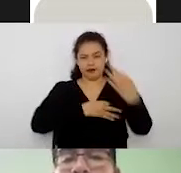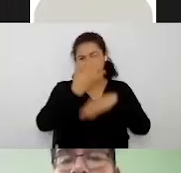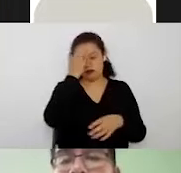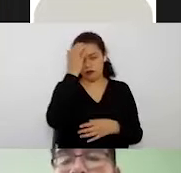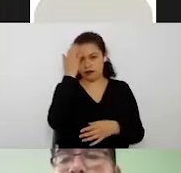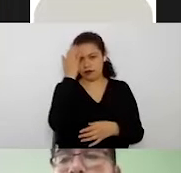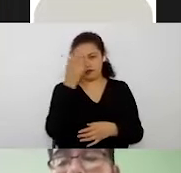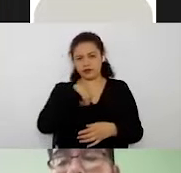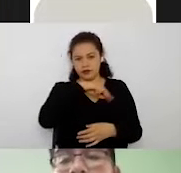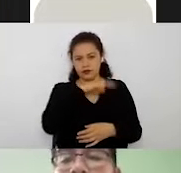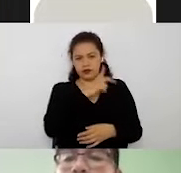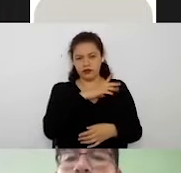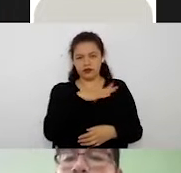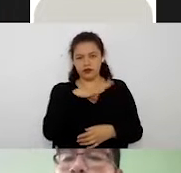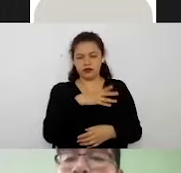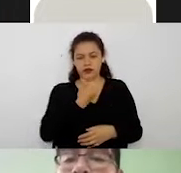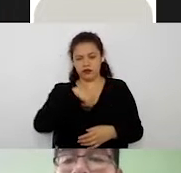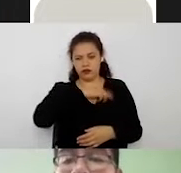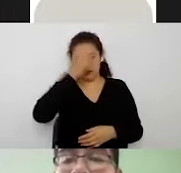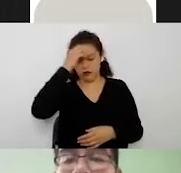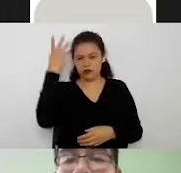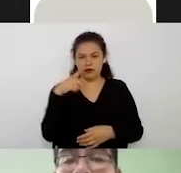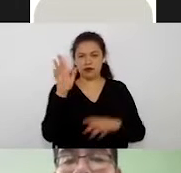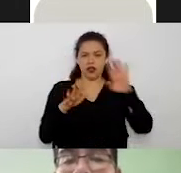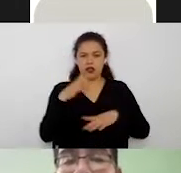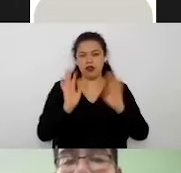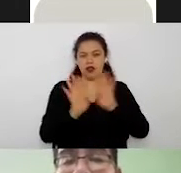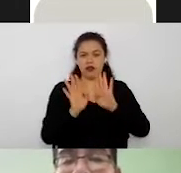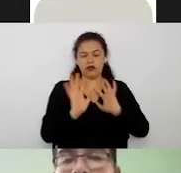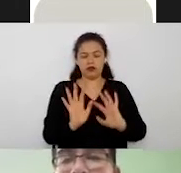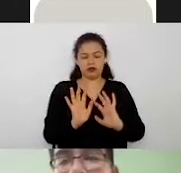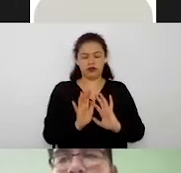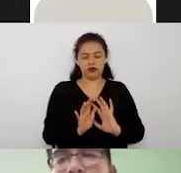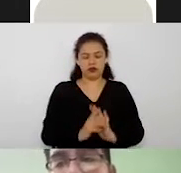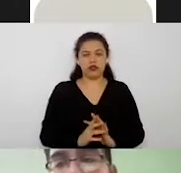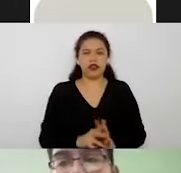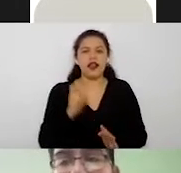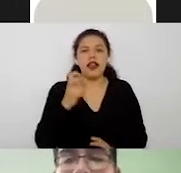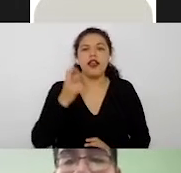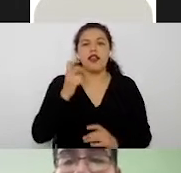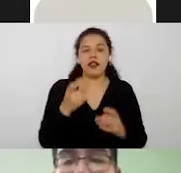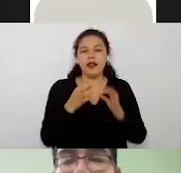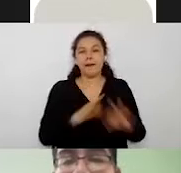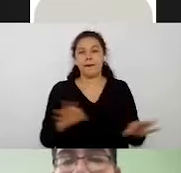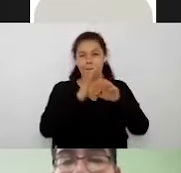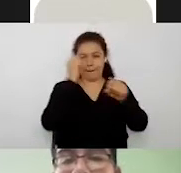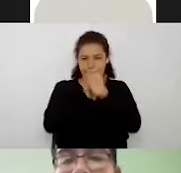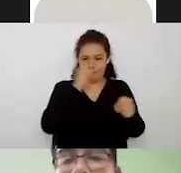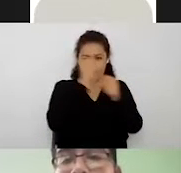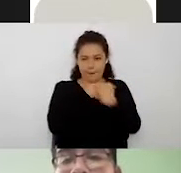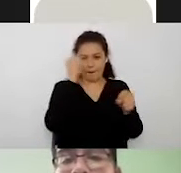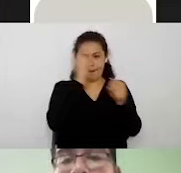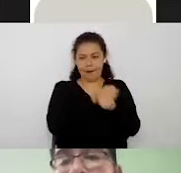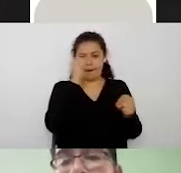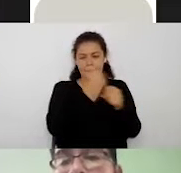a tener se nos olvida y a lo mejor nos paralizamos. Entonces, es importante practicarlo, practicarlo y practicarlo y sobre